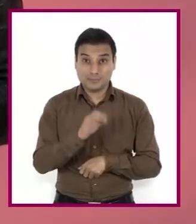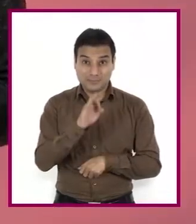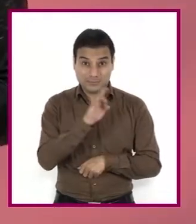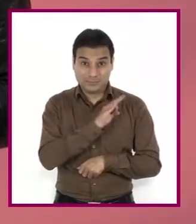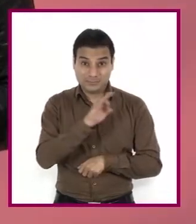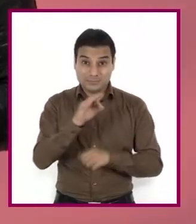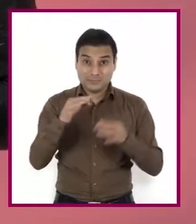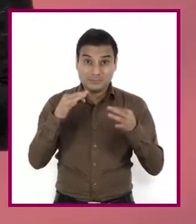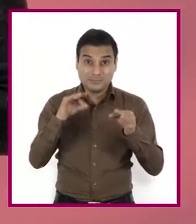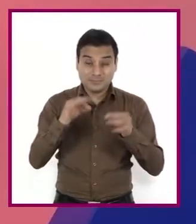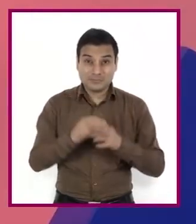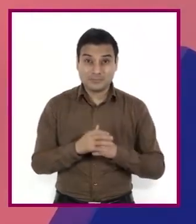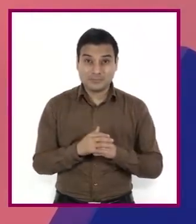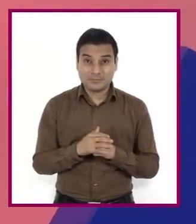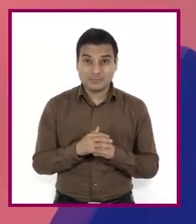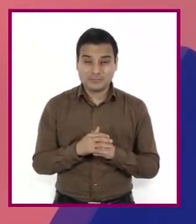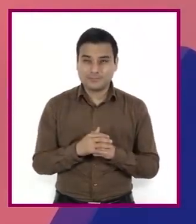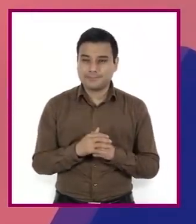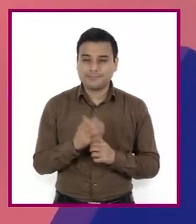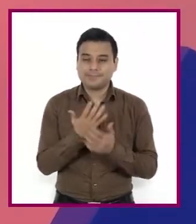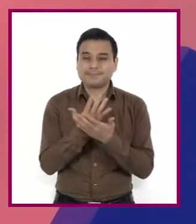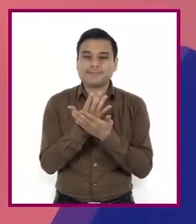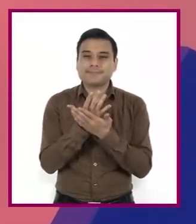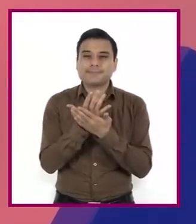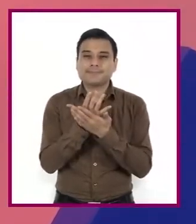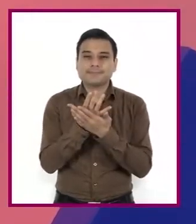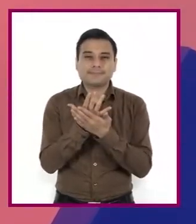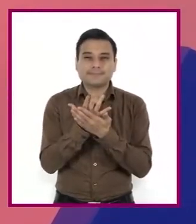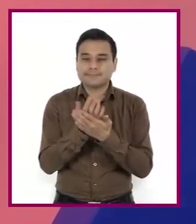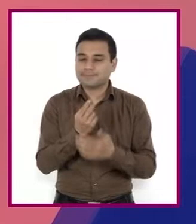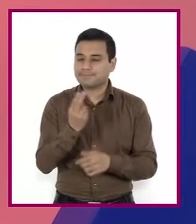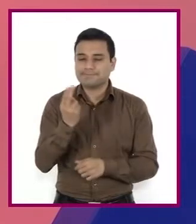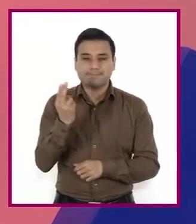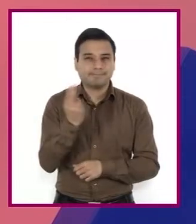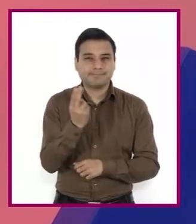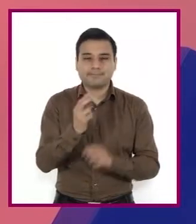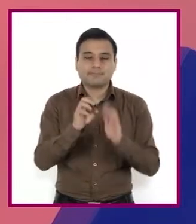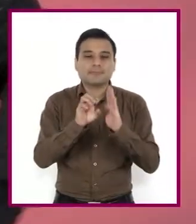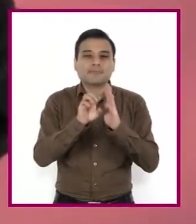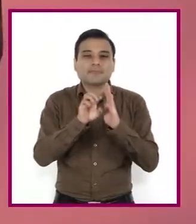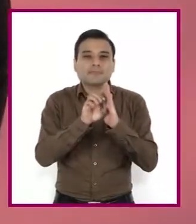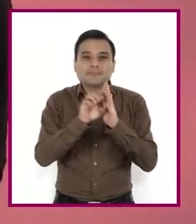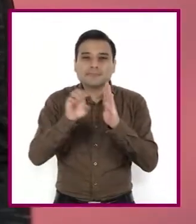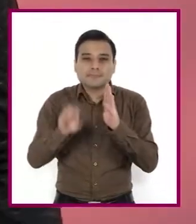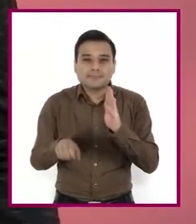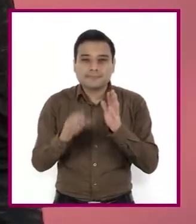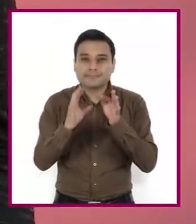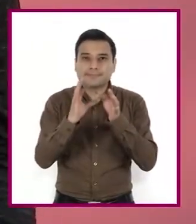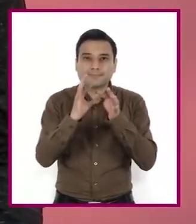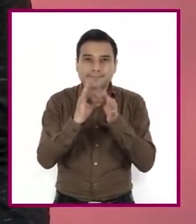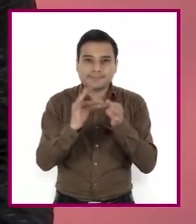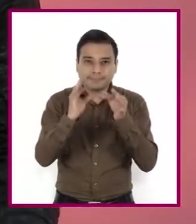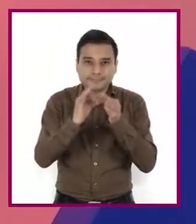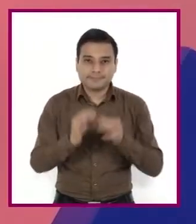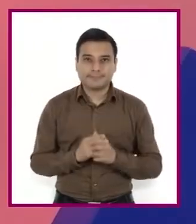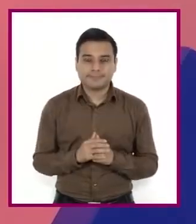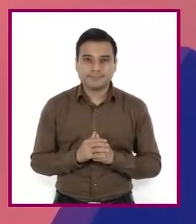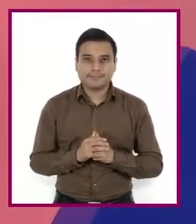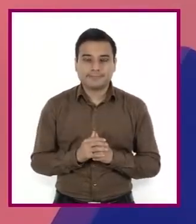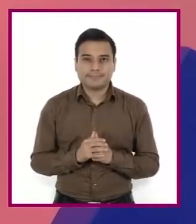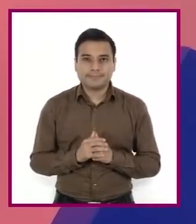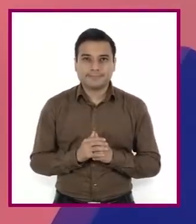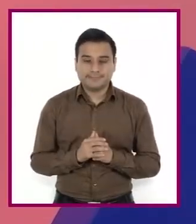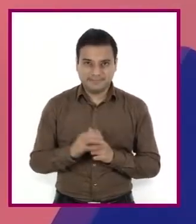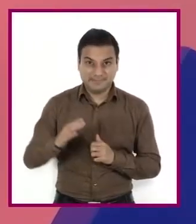también? Espera, no los necesitarás. Era un ejemplo para que, al realizar nuestro resumen, como la imagen